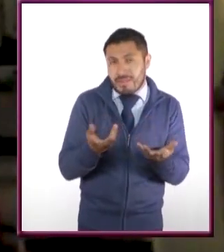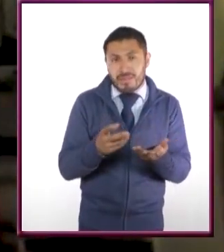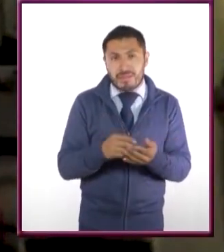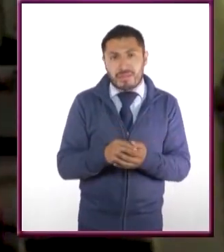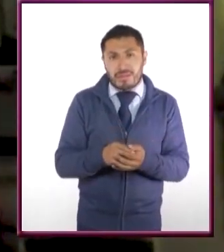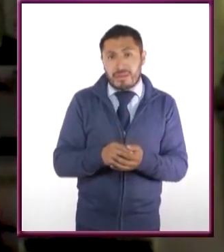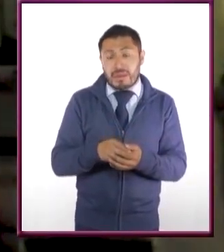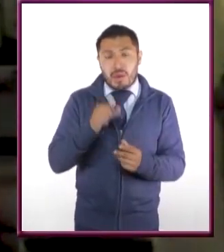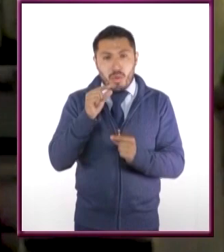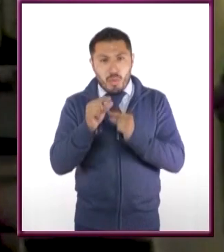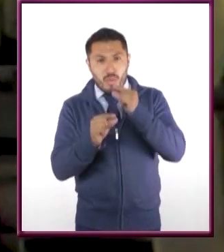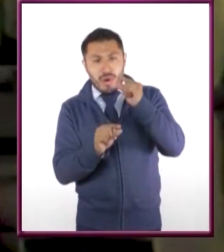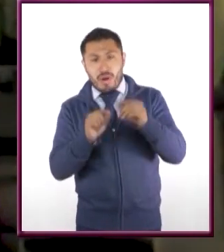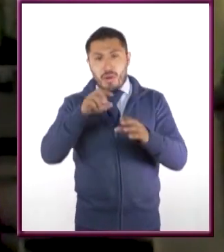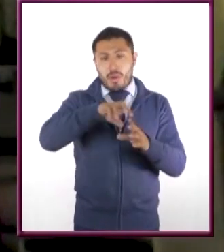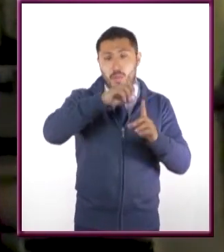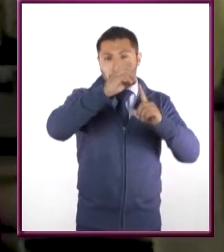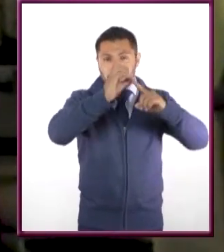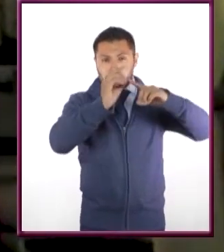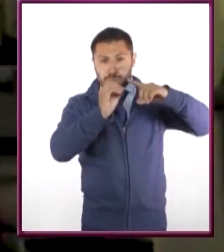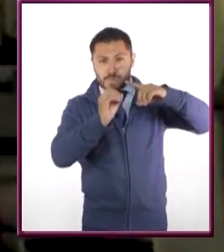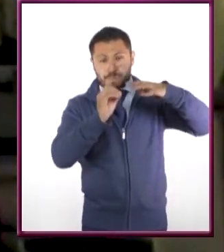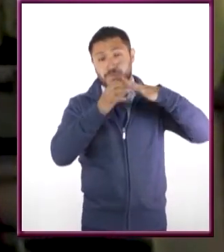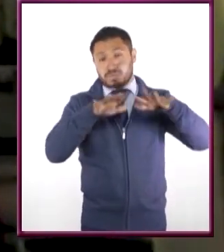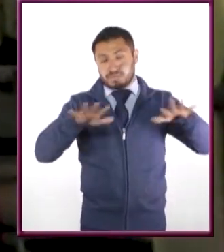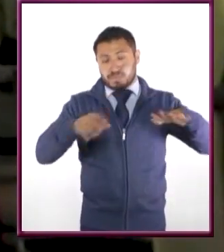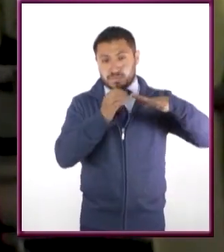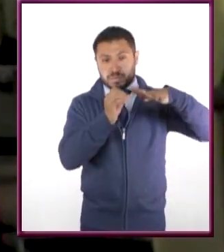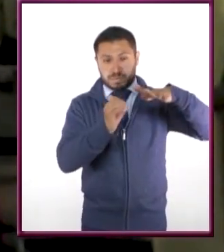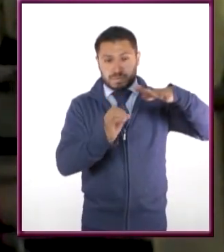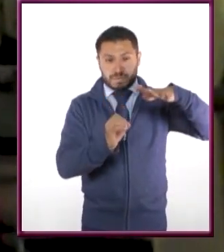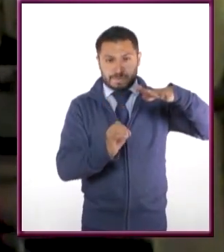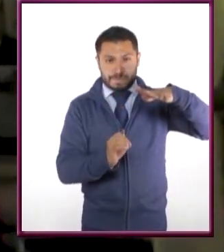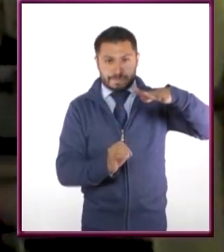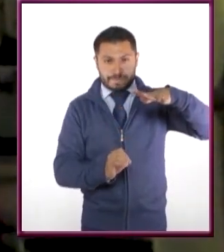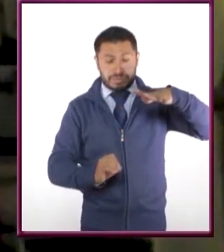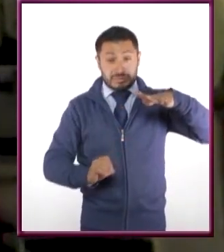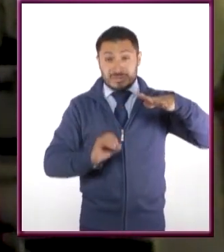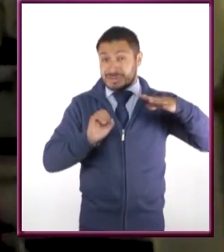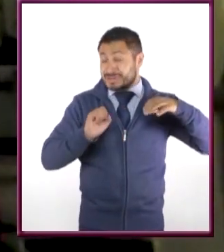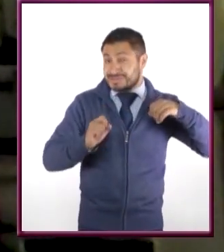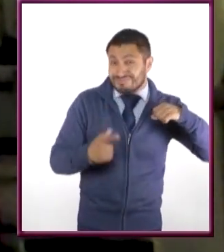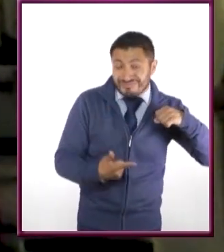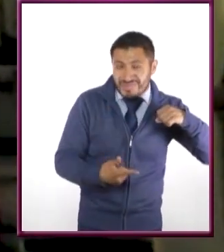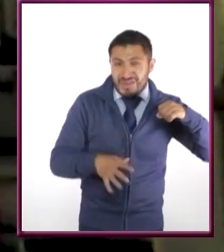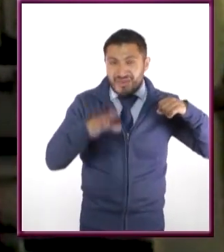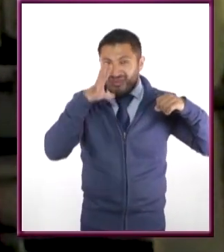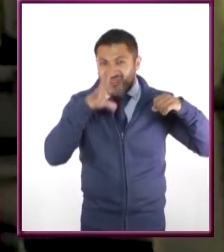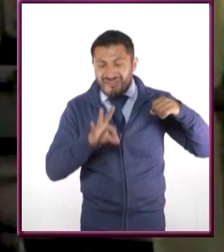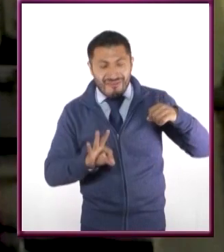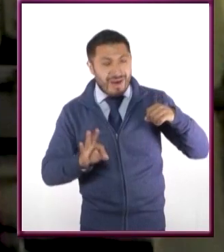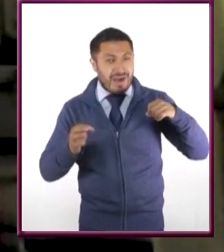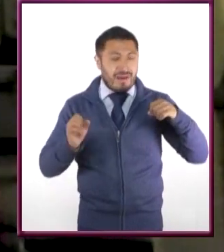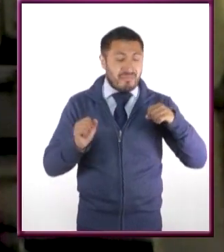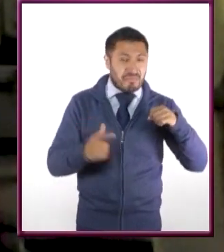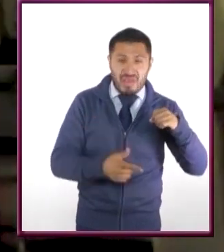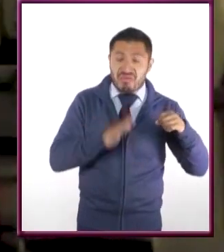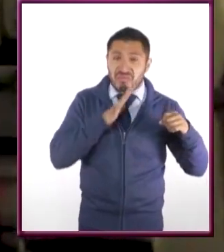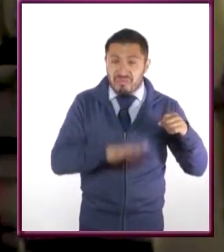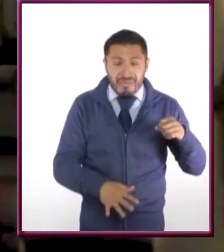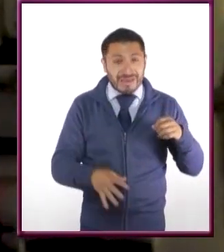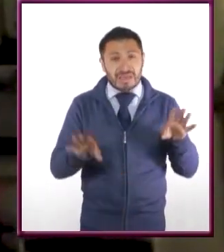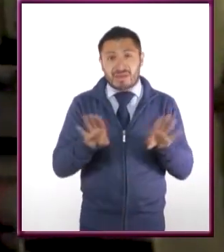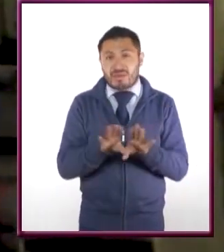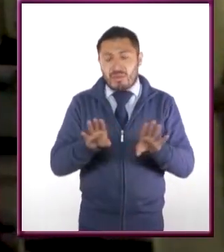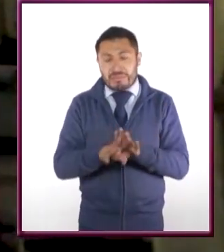y se va a ir sumergiendo, pues si hay alguna pequeña imperfección en el material, pues eso puede causar que